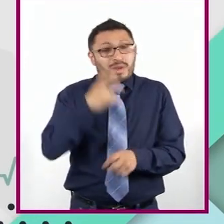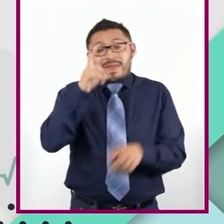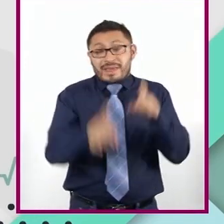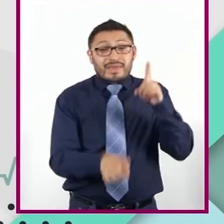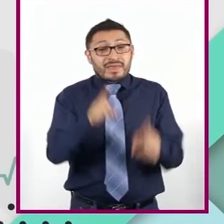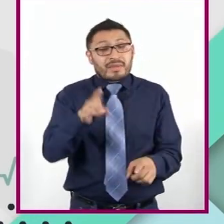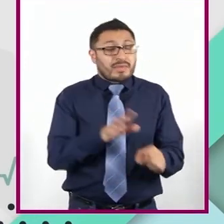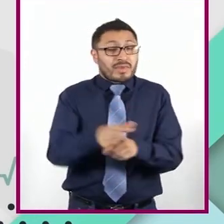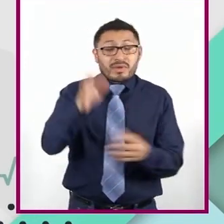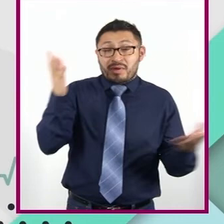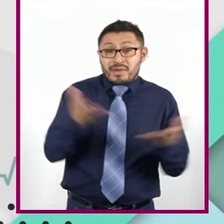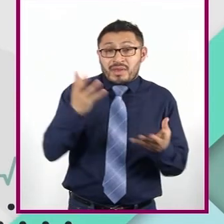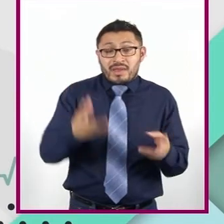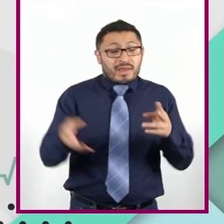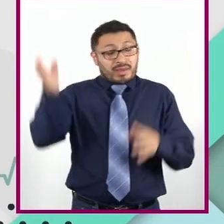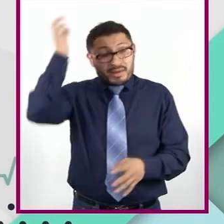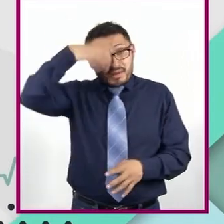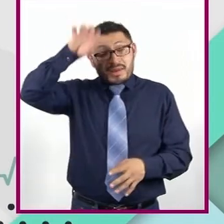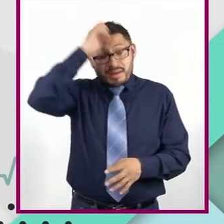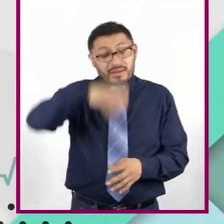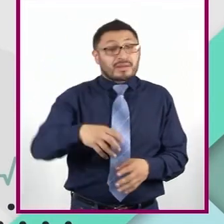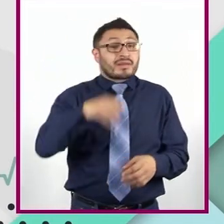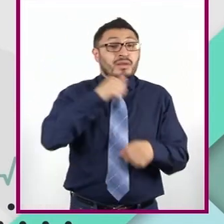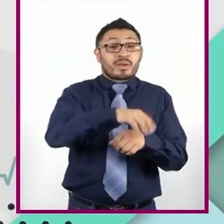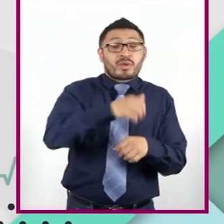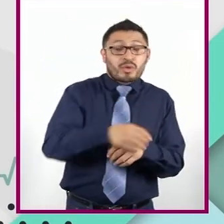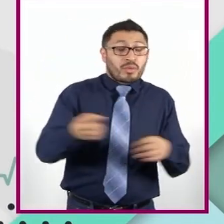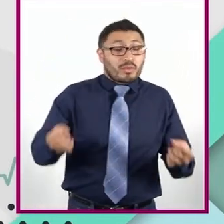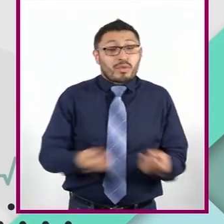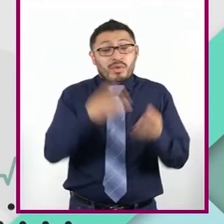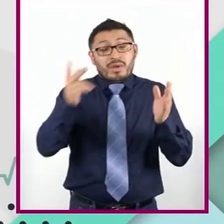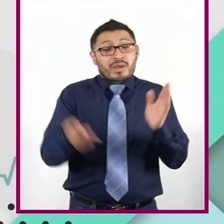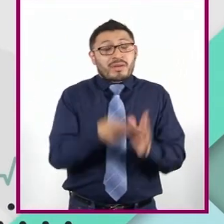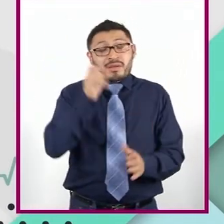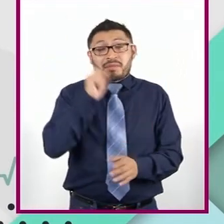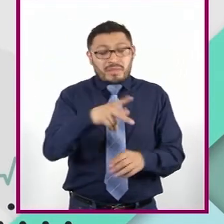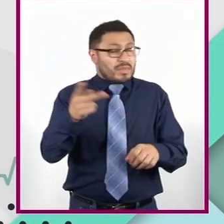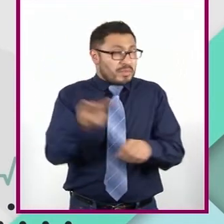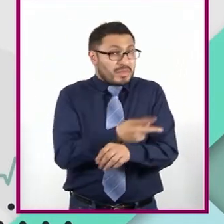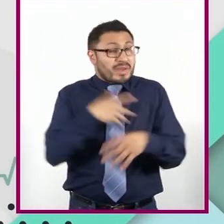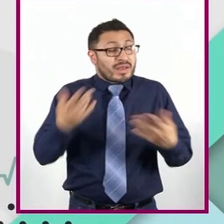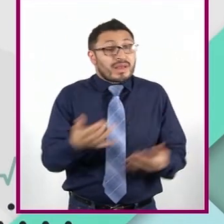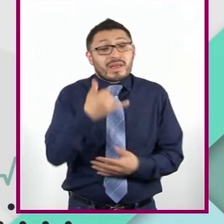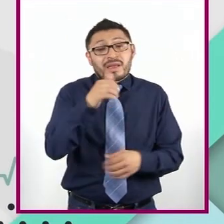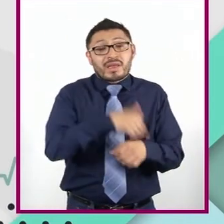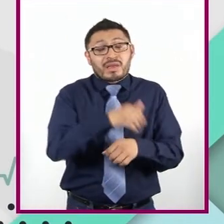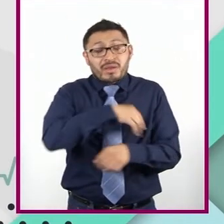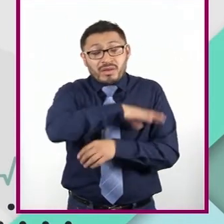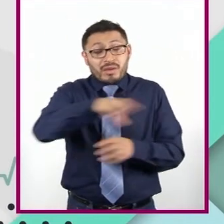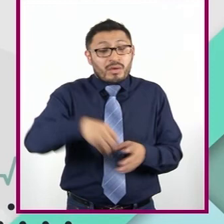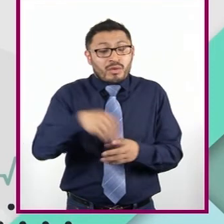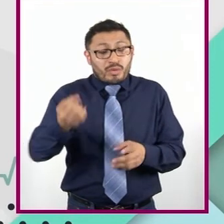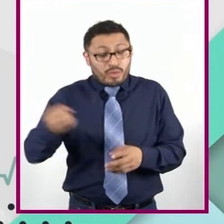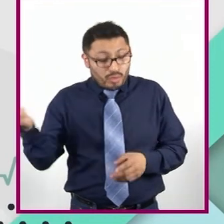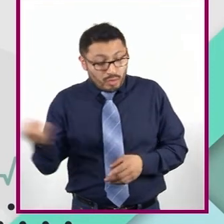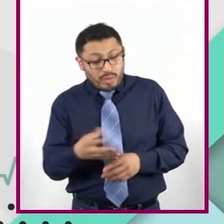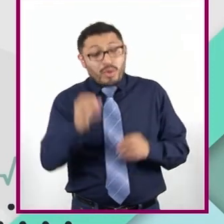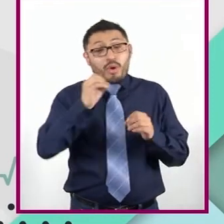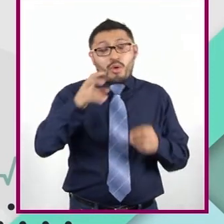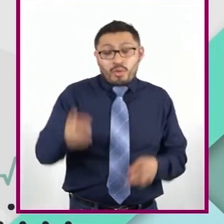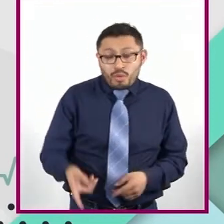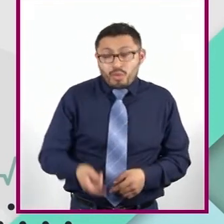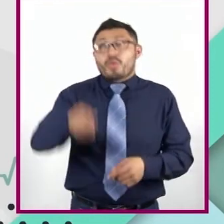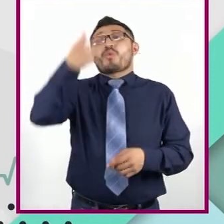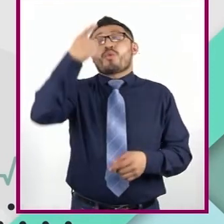depende de la realización del experimento, del número de eventos favorables obtenidos y del número total de lanzamientos o